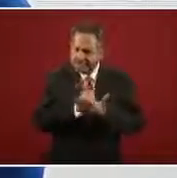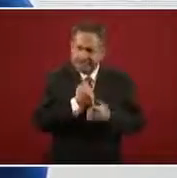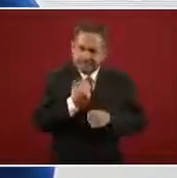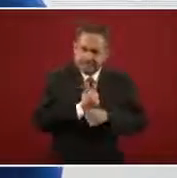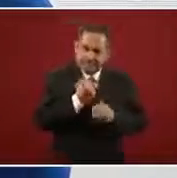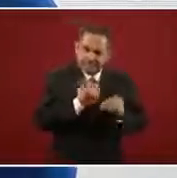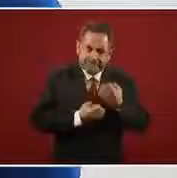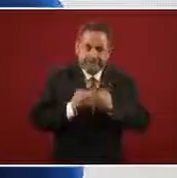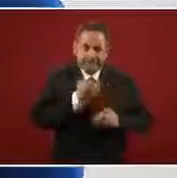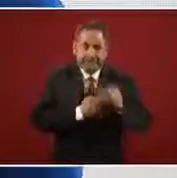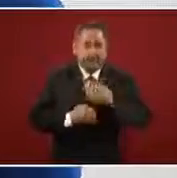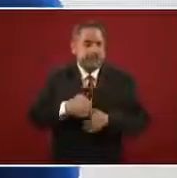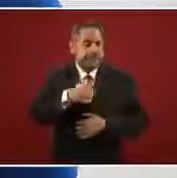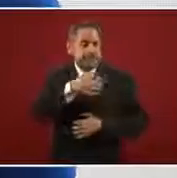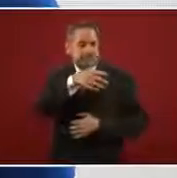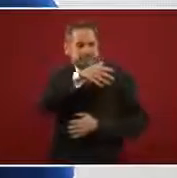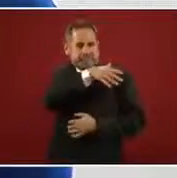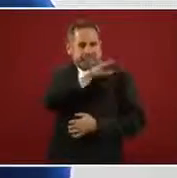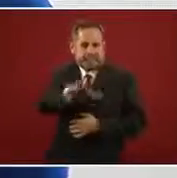generales más crueles